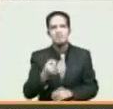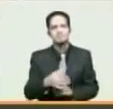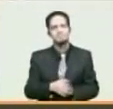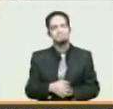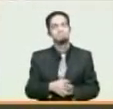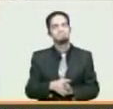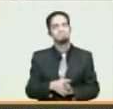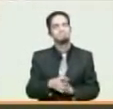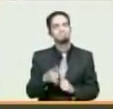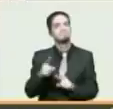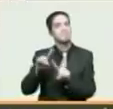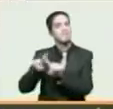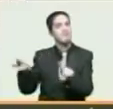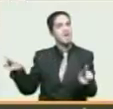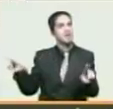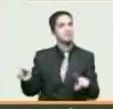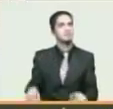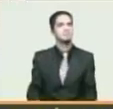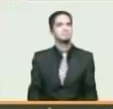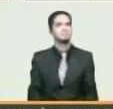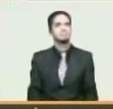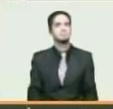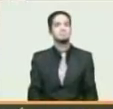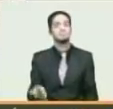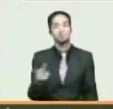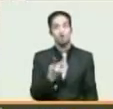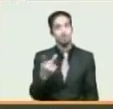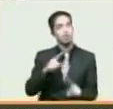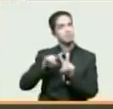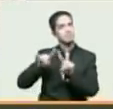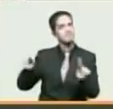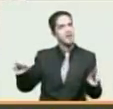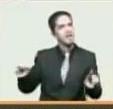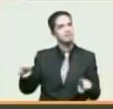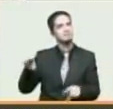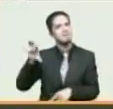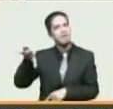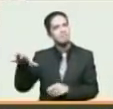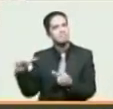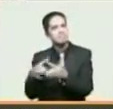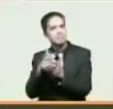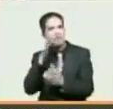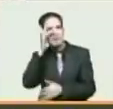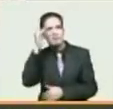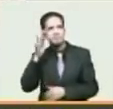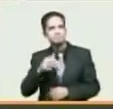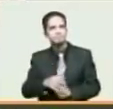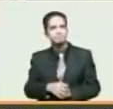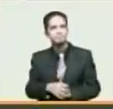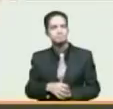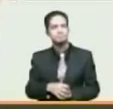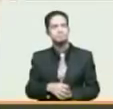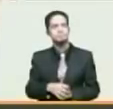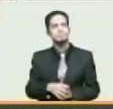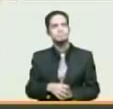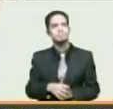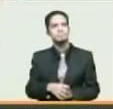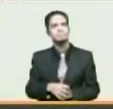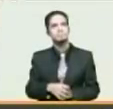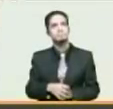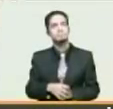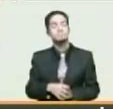diferenciarnos de ellos. Tenemos que diferenciarnos de ellas para cerrar este ciclo de la